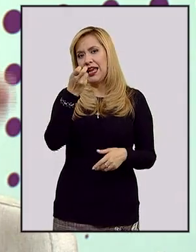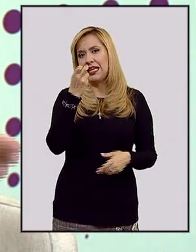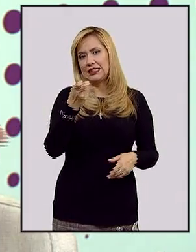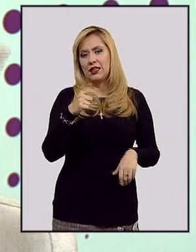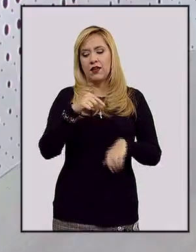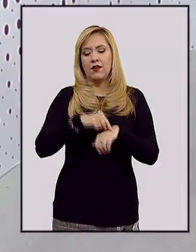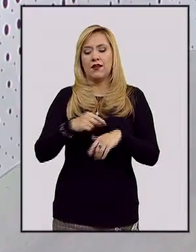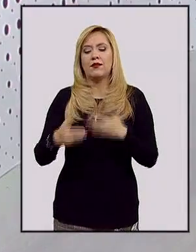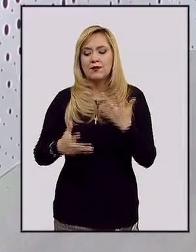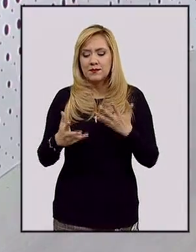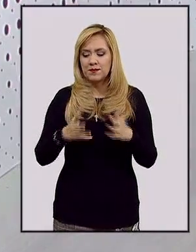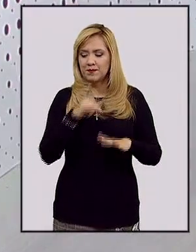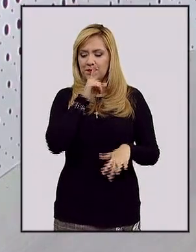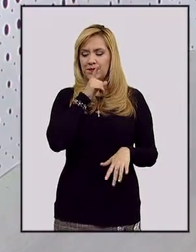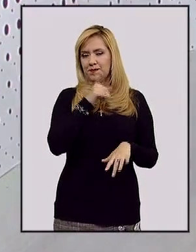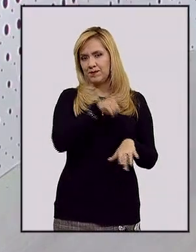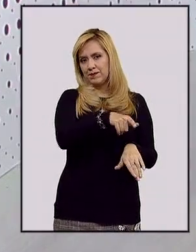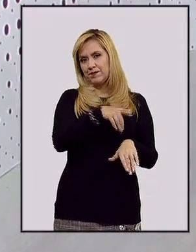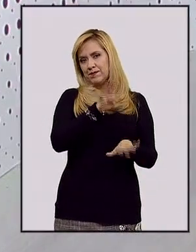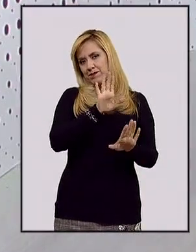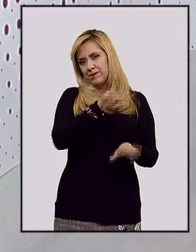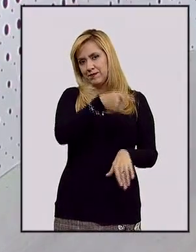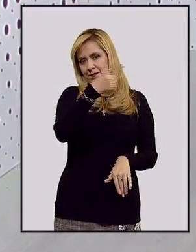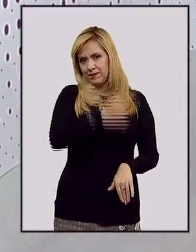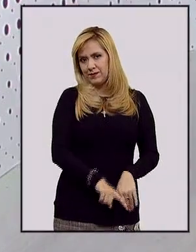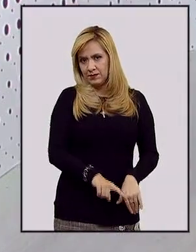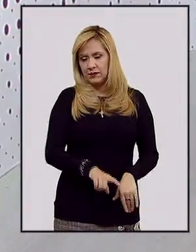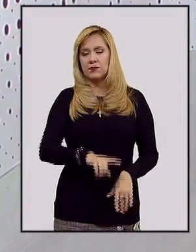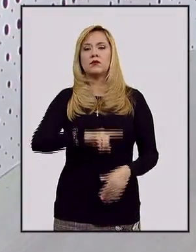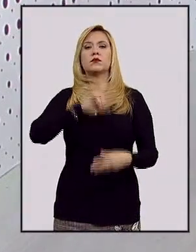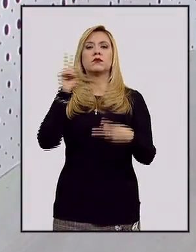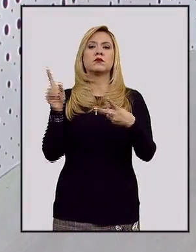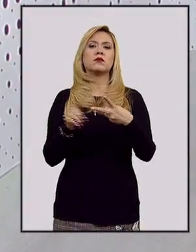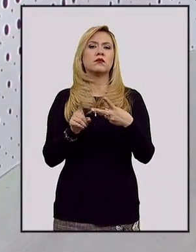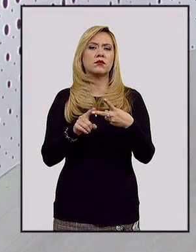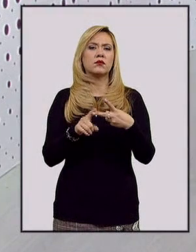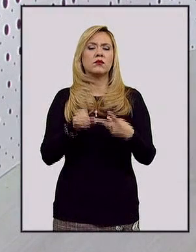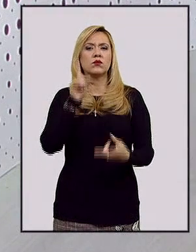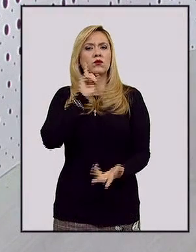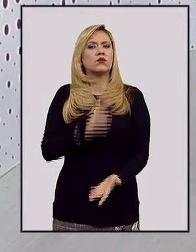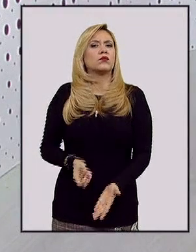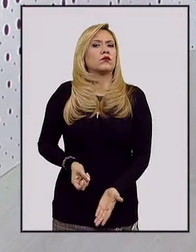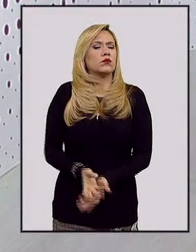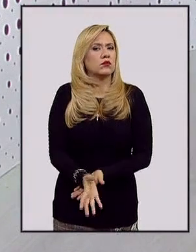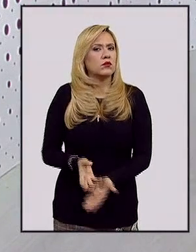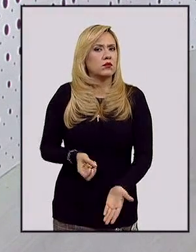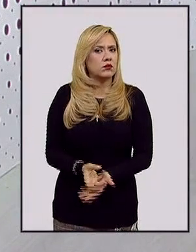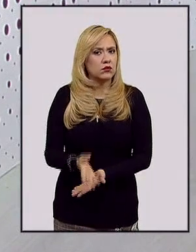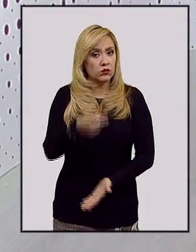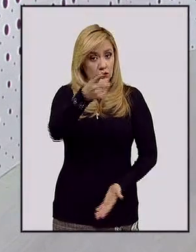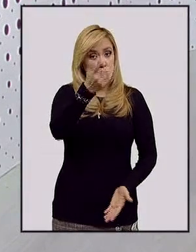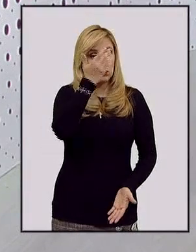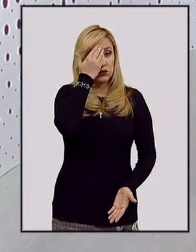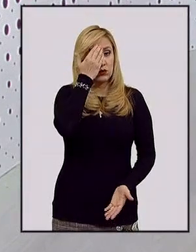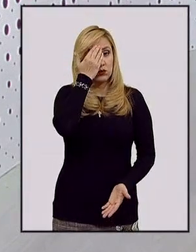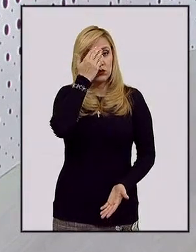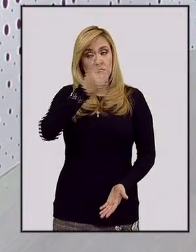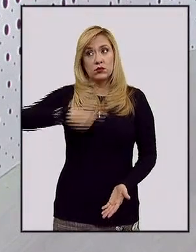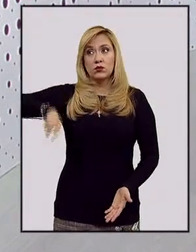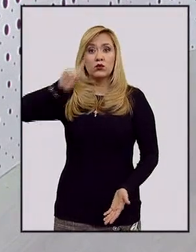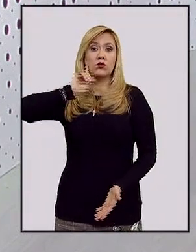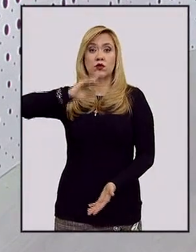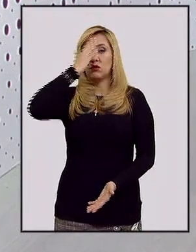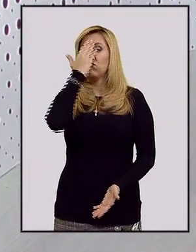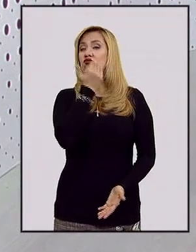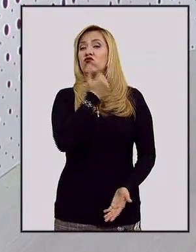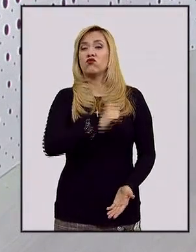Y la otra sobre las parteras. ¿Qué opiniones tienen al respecto? No sé si las conozcan. Yo creo que es un